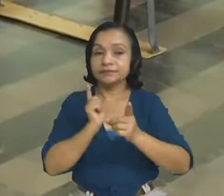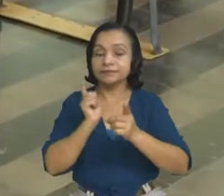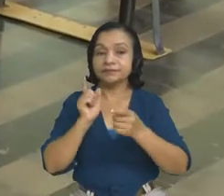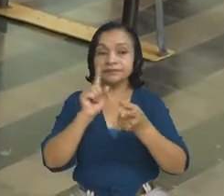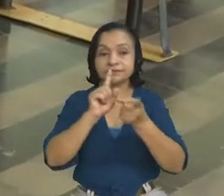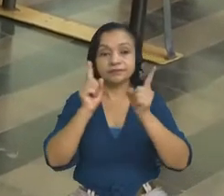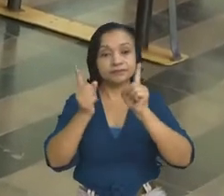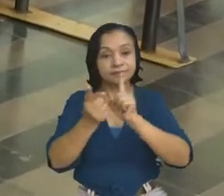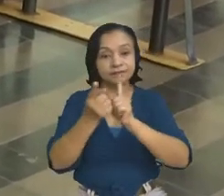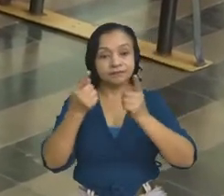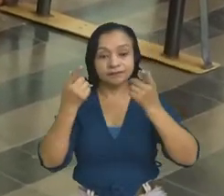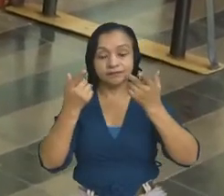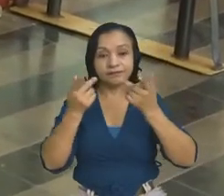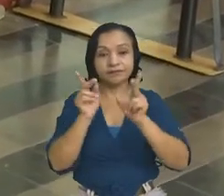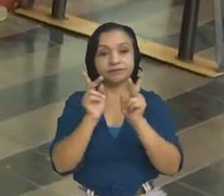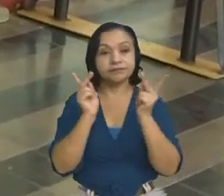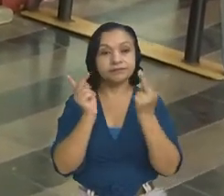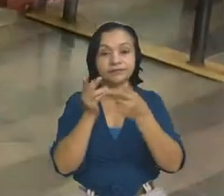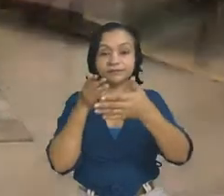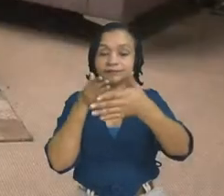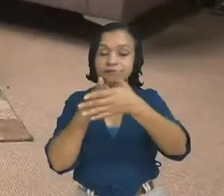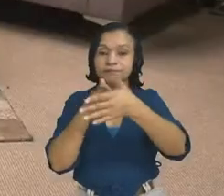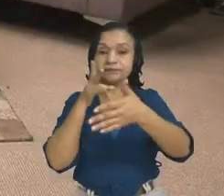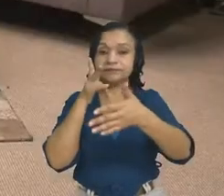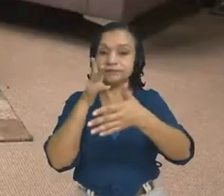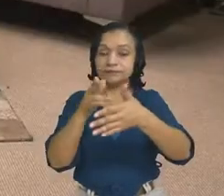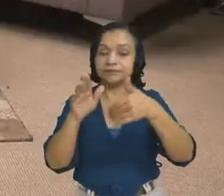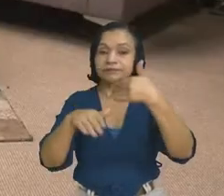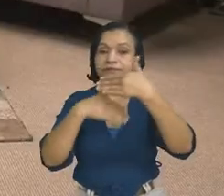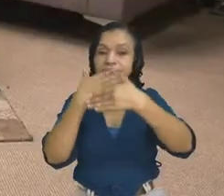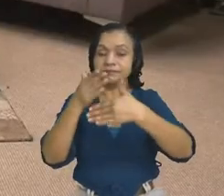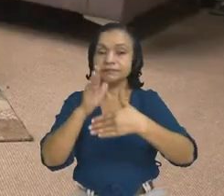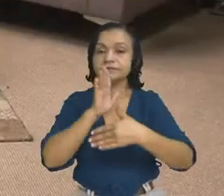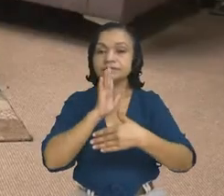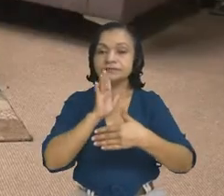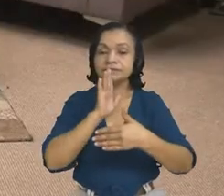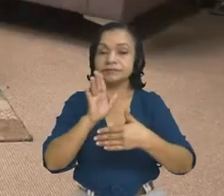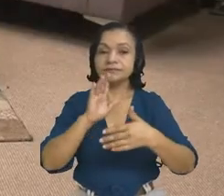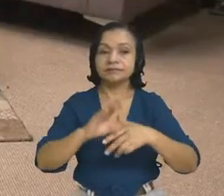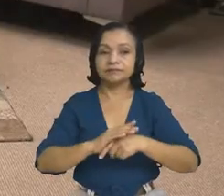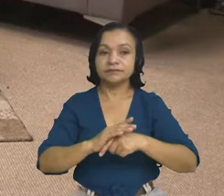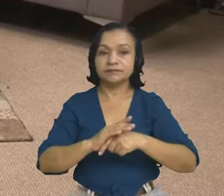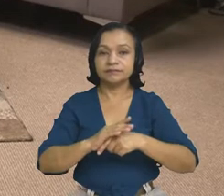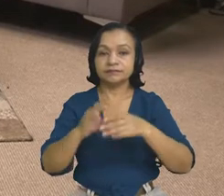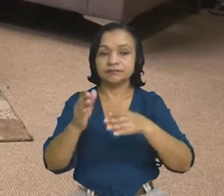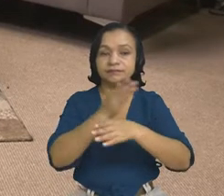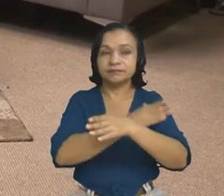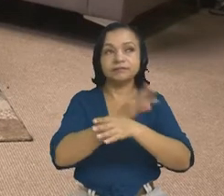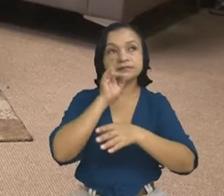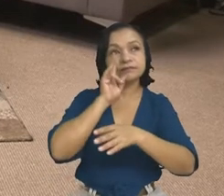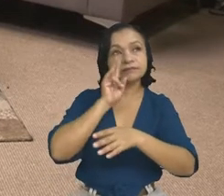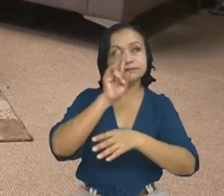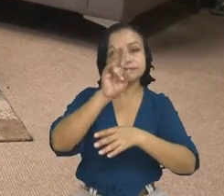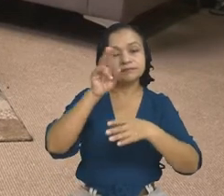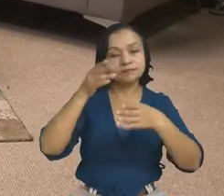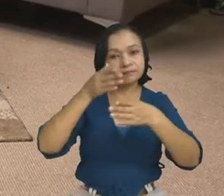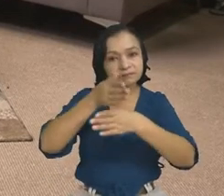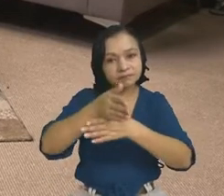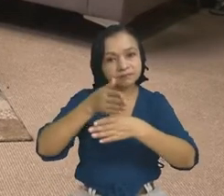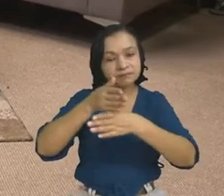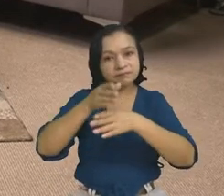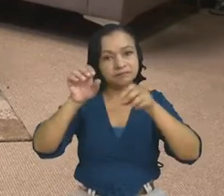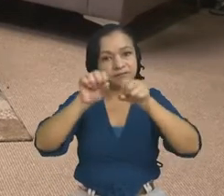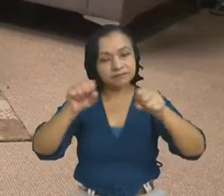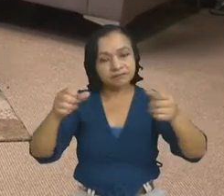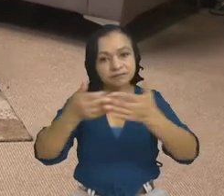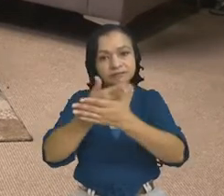adaptación de nuestro pueblo. Compañera, tenemos que hacer una pausa, pero al volver quisiera que habláramos de lo que estábamos viendo en pantalla. Esos talleres, ¿habrán nuevas